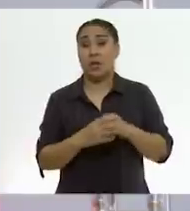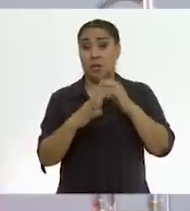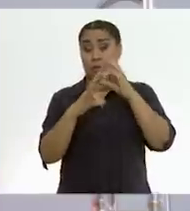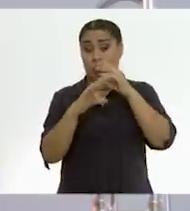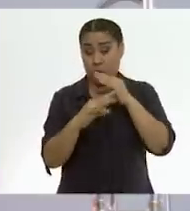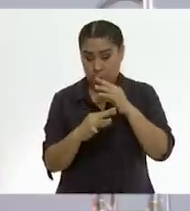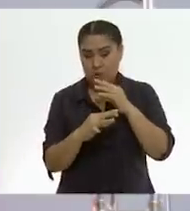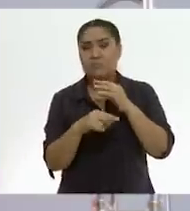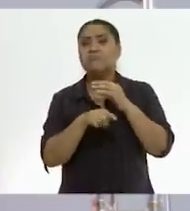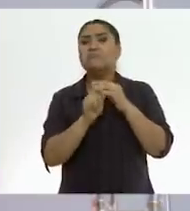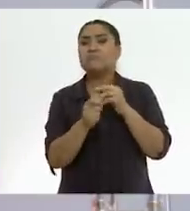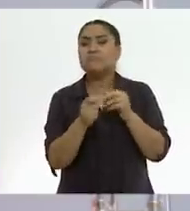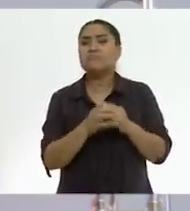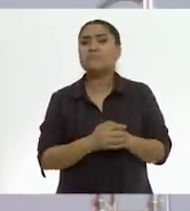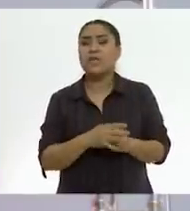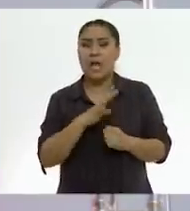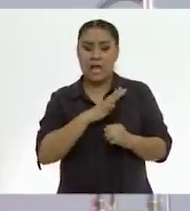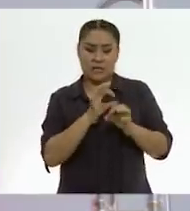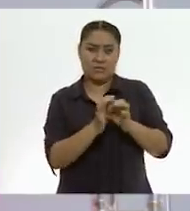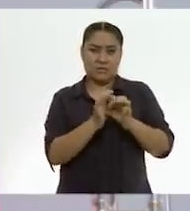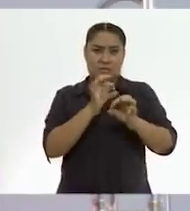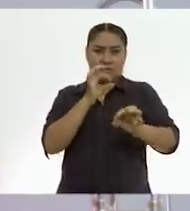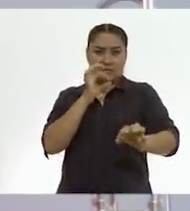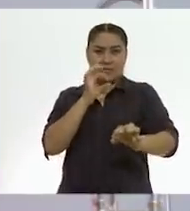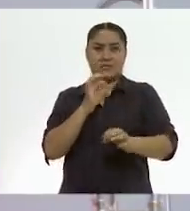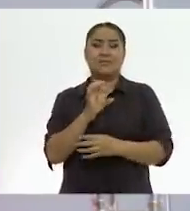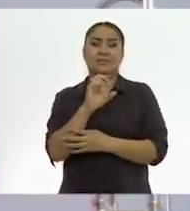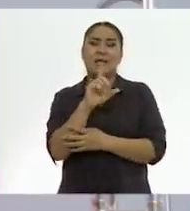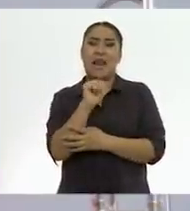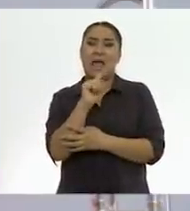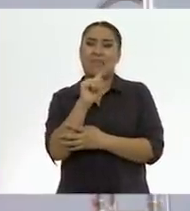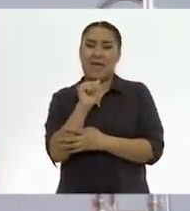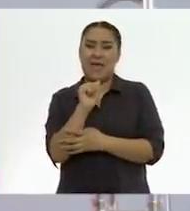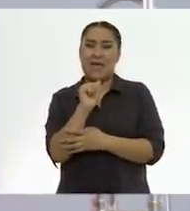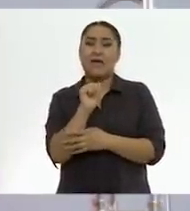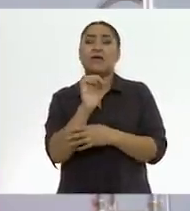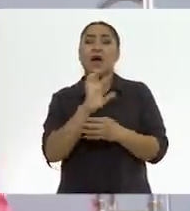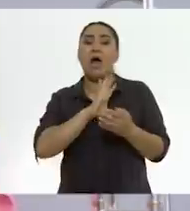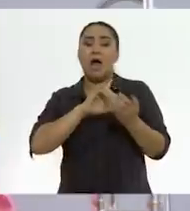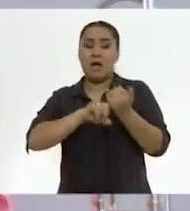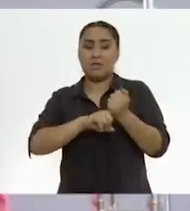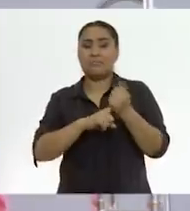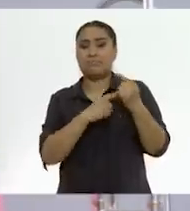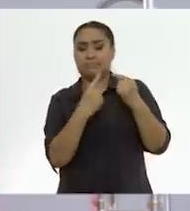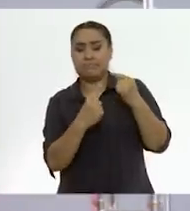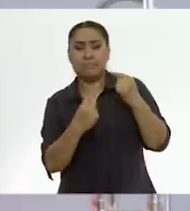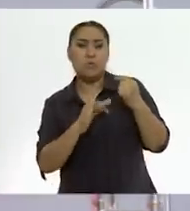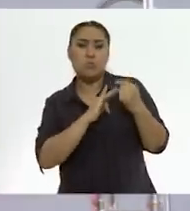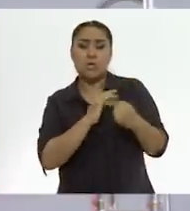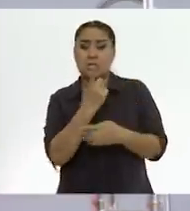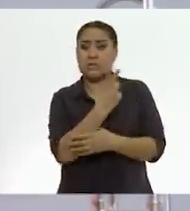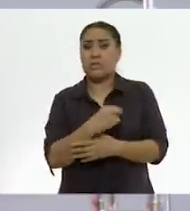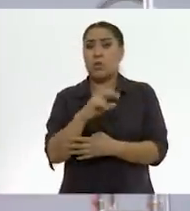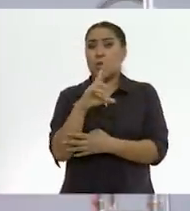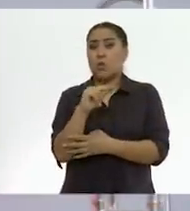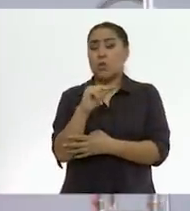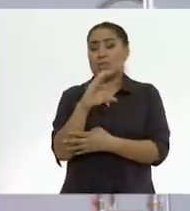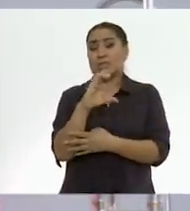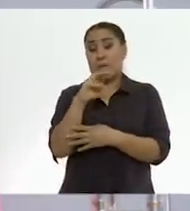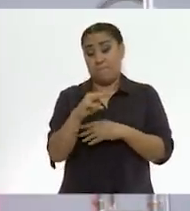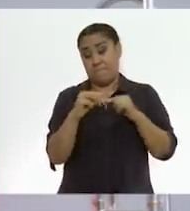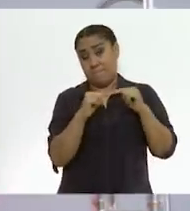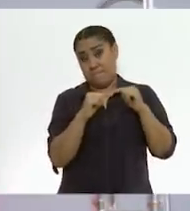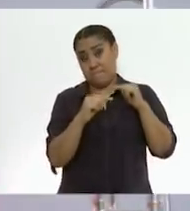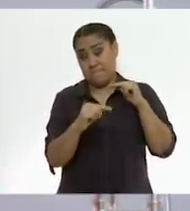está construida con un tubo de latón en forma de espiral de aproximadamente 180 centímetros de largo,